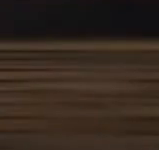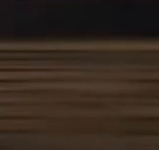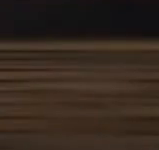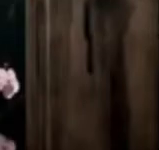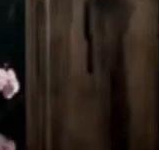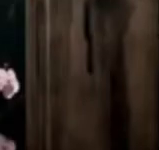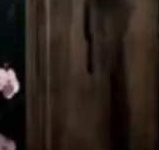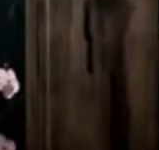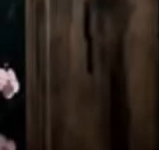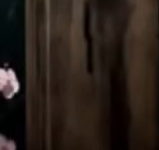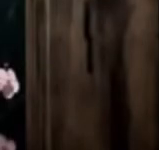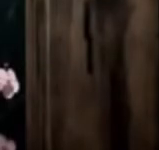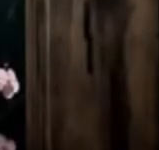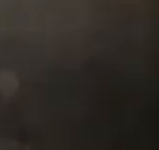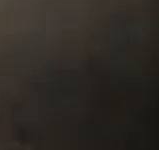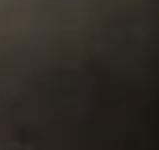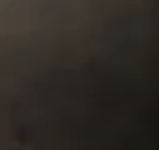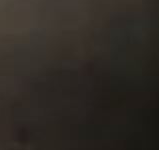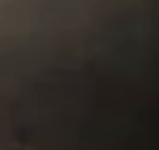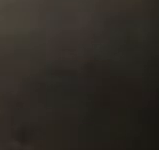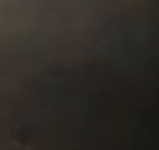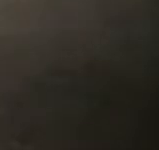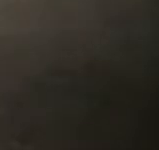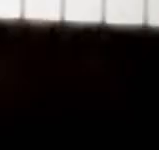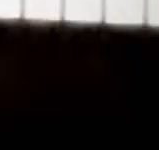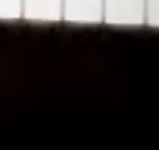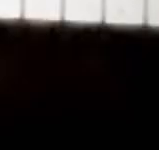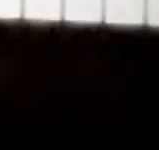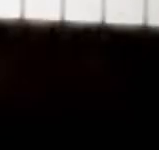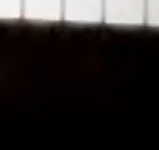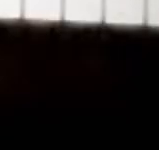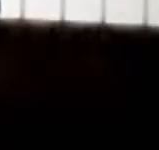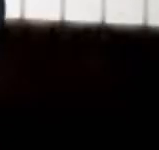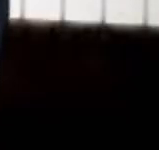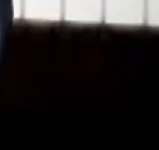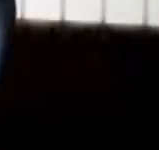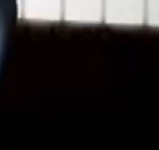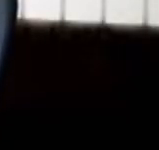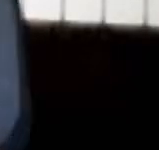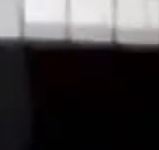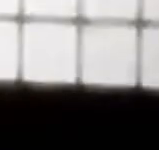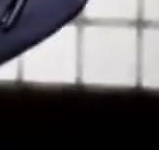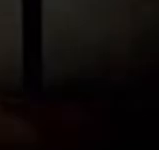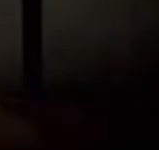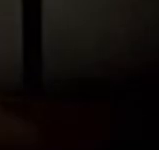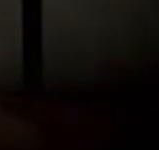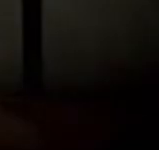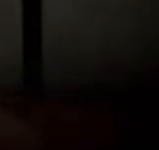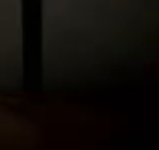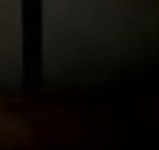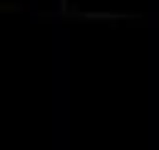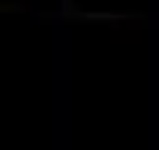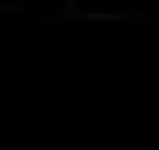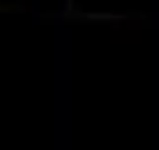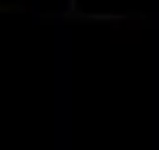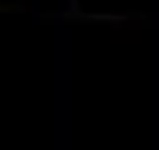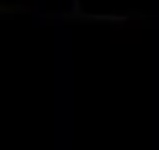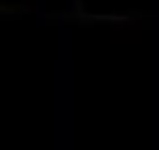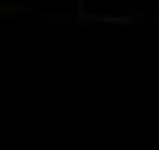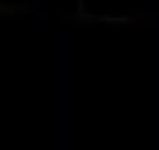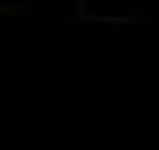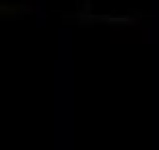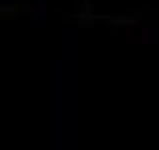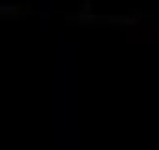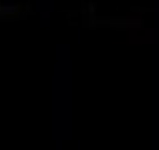Los samuráis del país de la fruta aspiran a recibir una distinción que se obtiene al concluir un arduo entrenamiento para dominar el arte